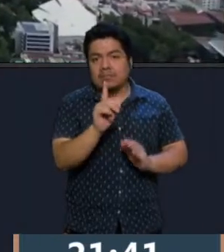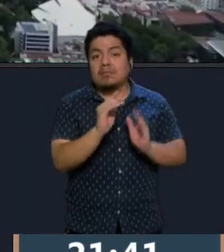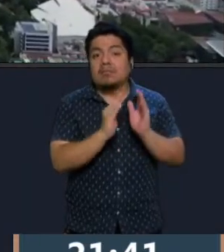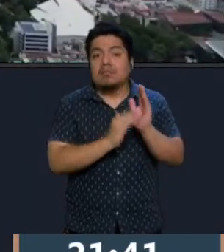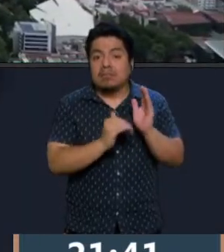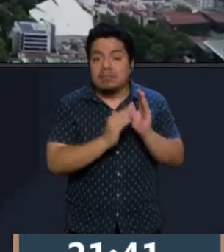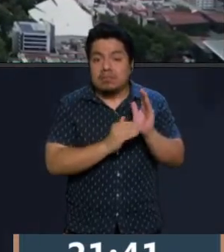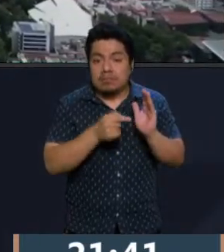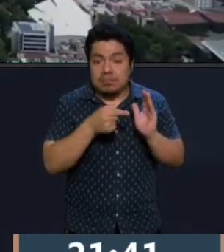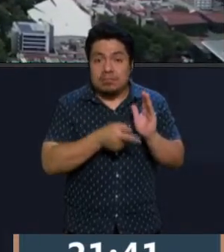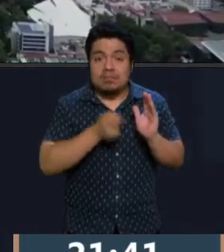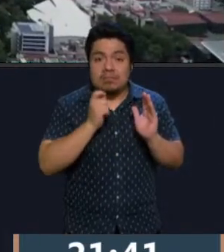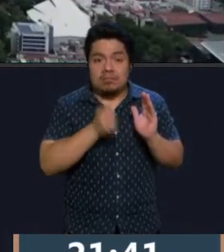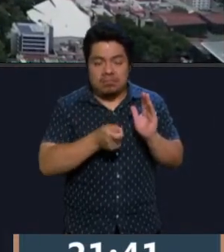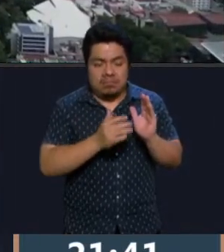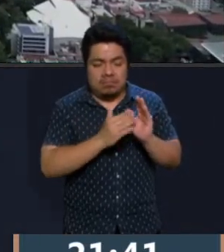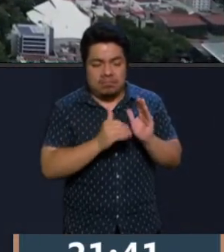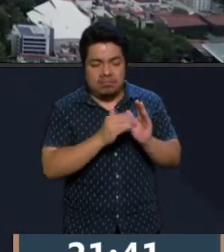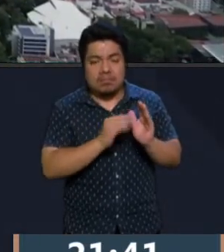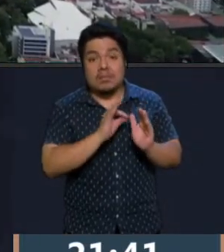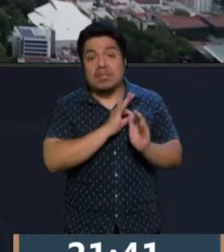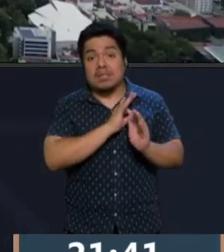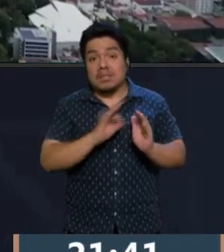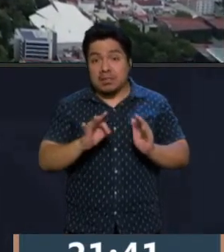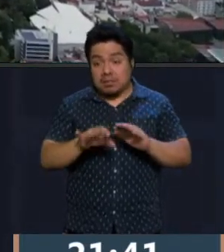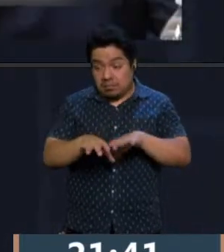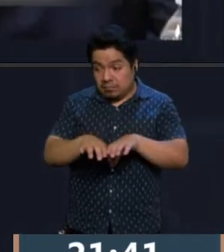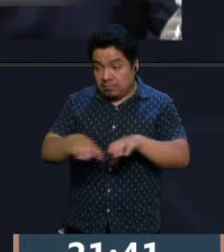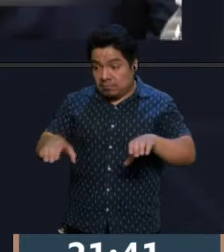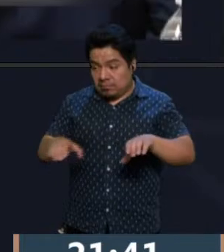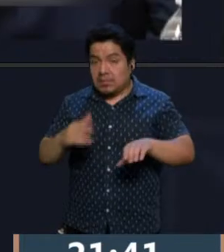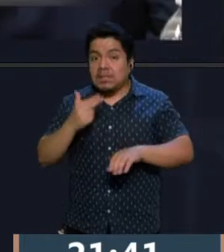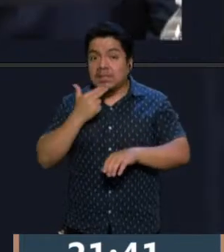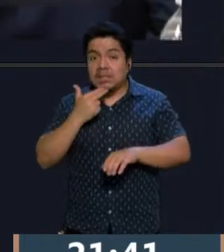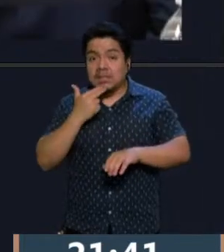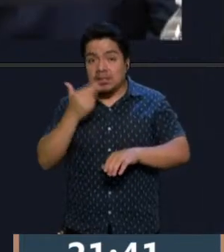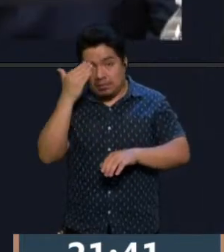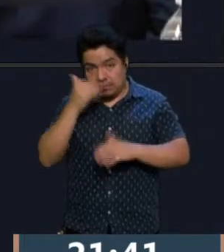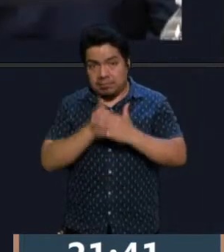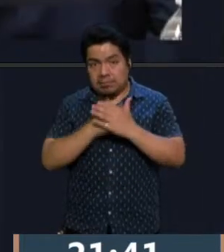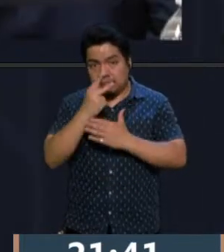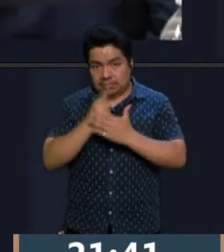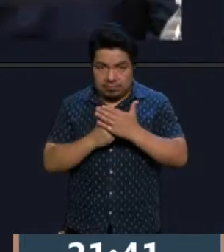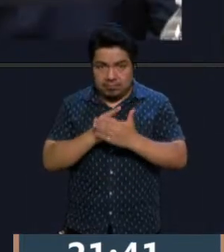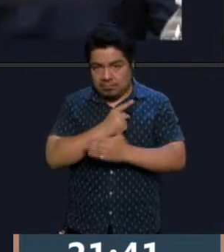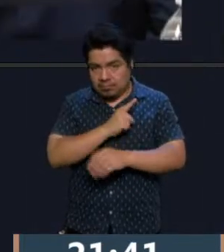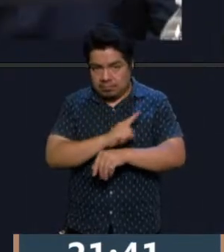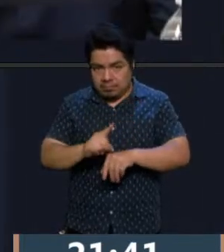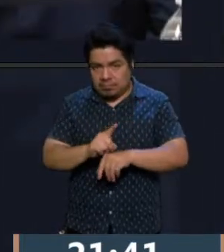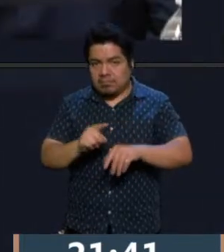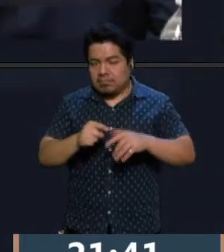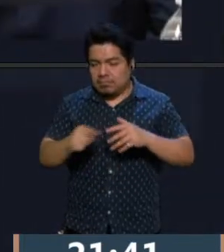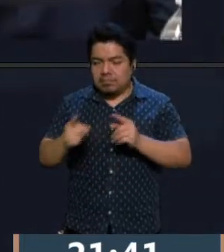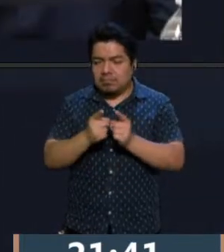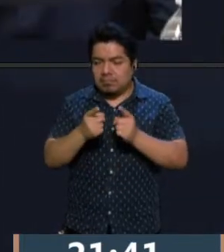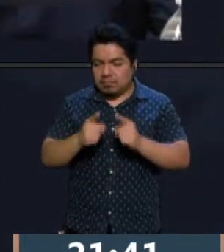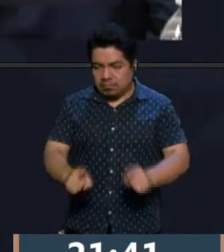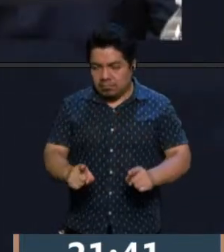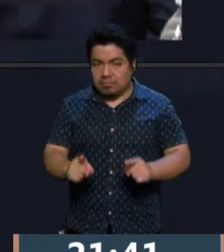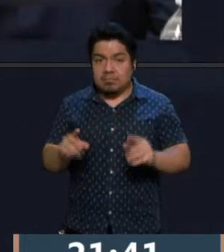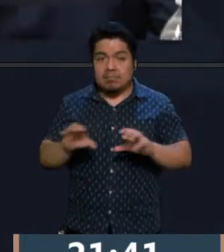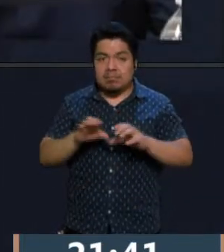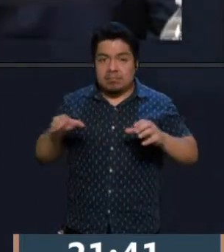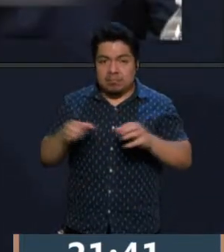que consignan el uso posible del suelo que determinan los programas delegacionales de desarrollo urbano, que son aprobados por el